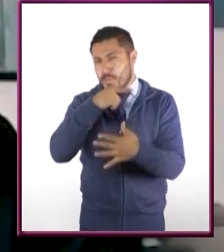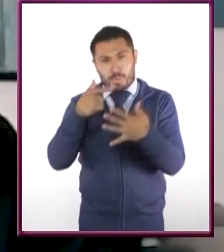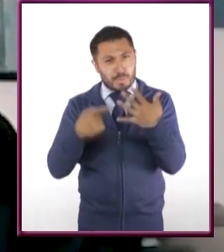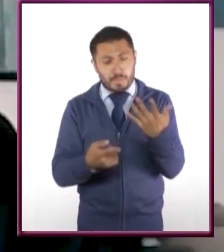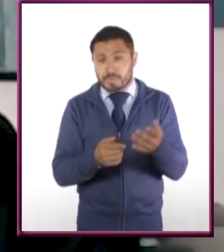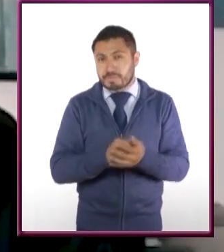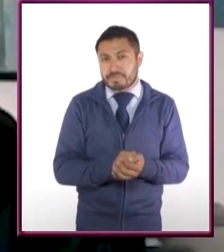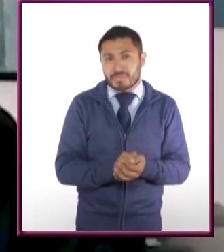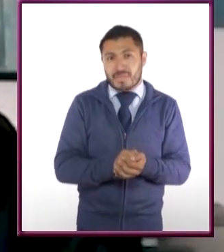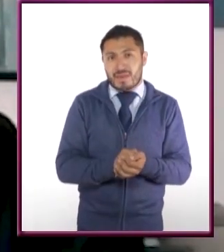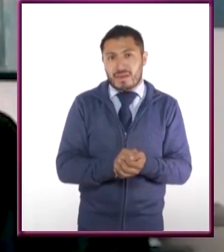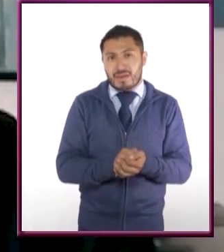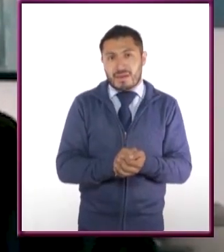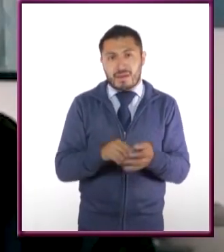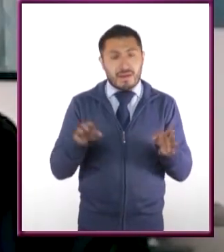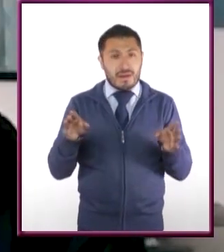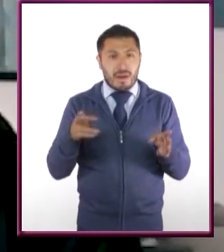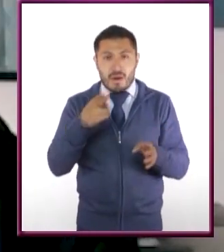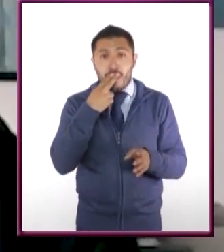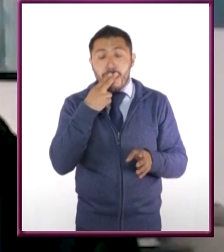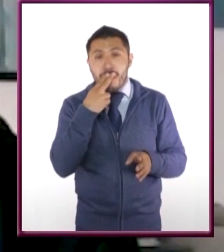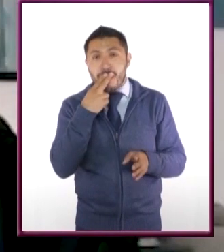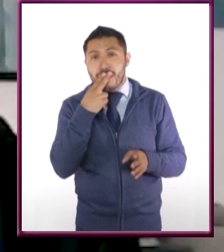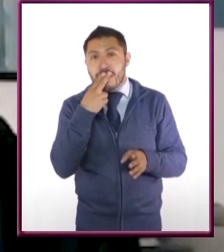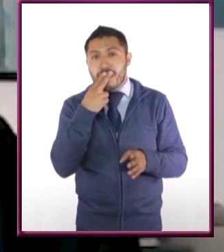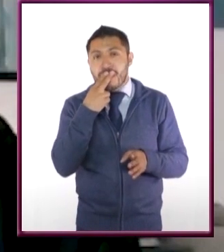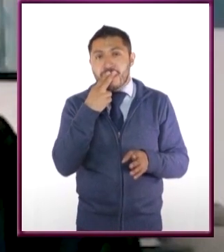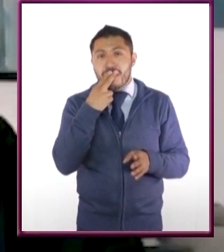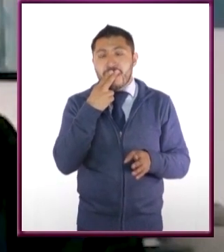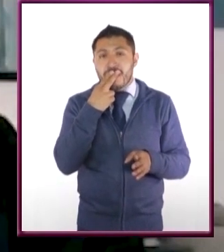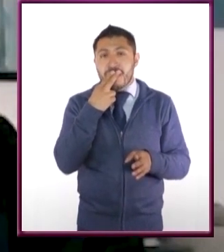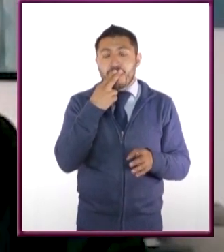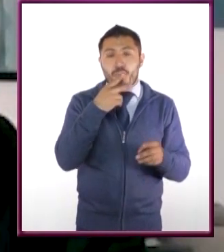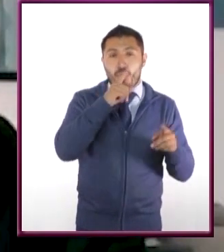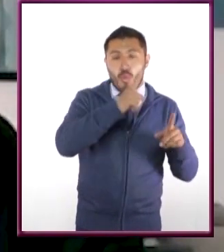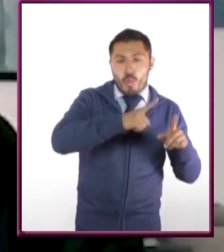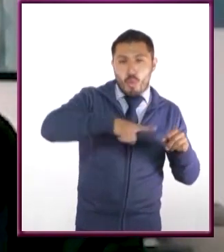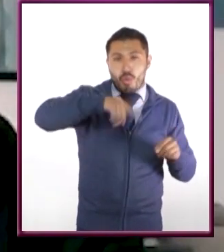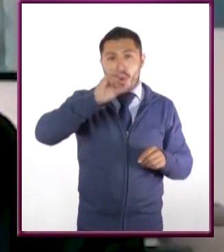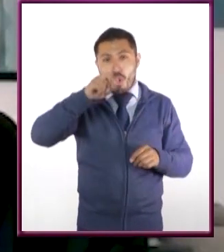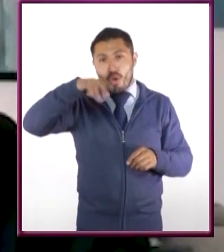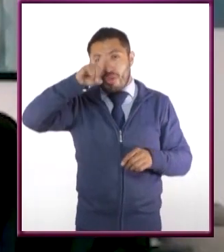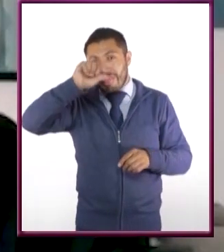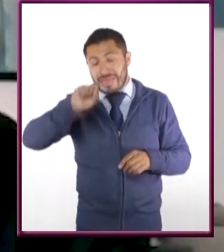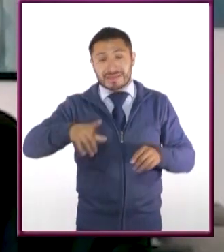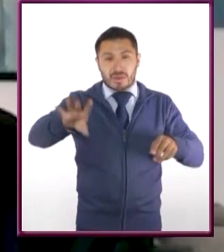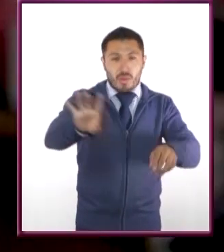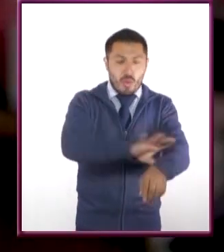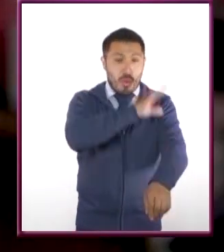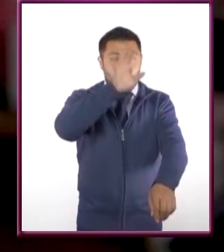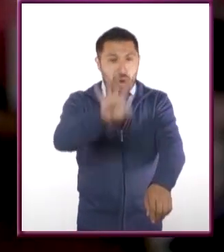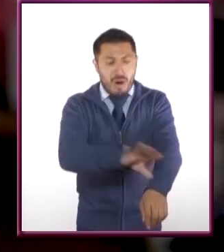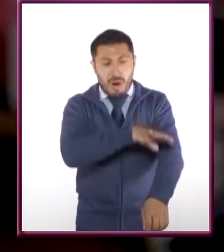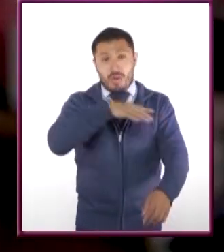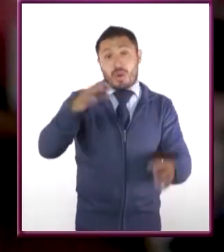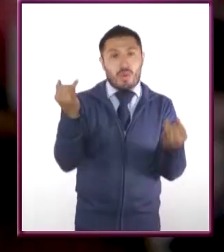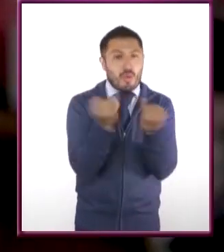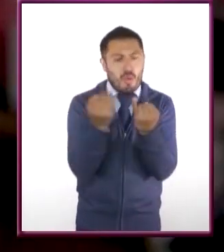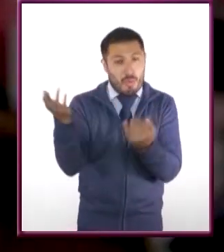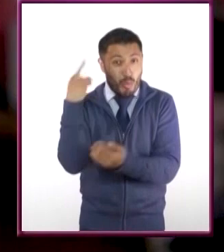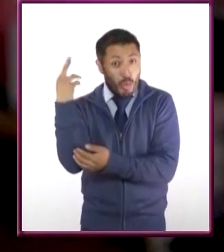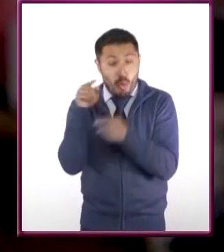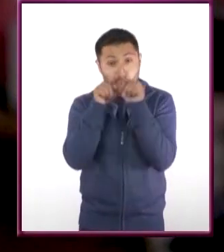etcétera, hacen uso de las ondas electromagnéticas o las ondas de radio. Y lo que